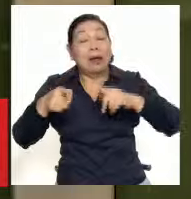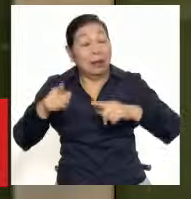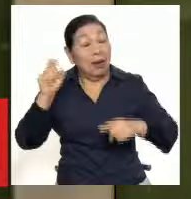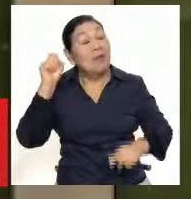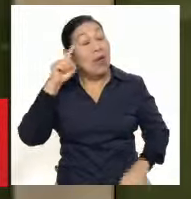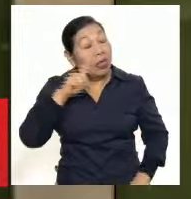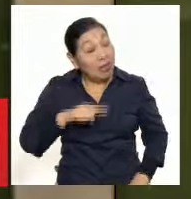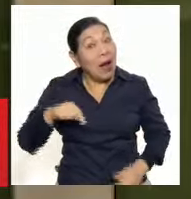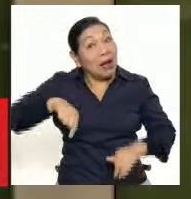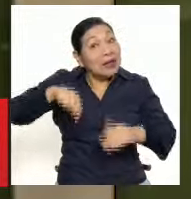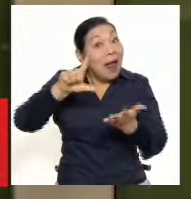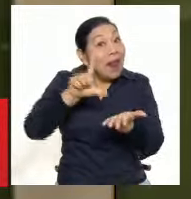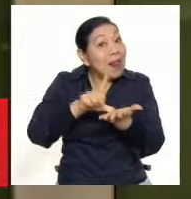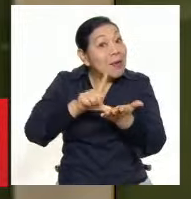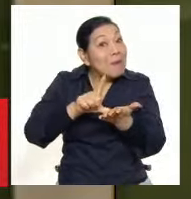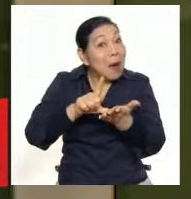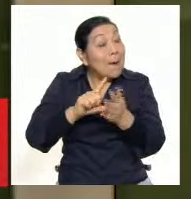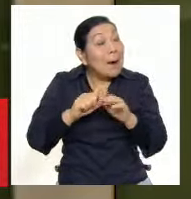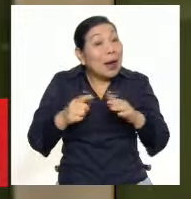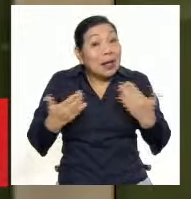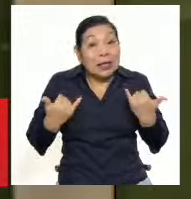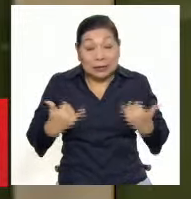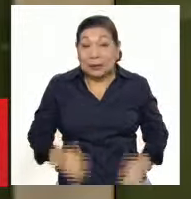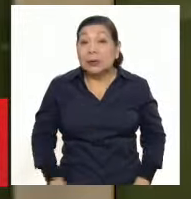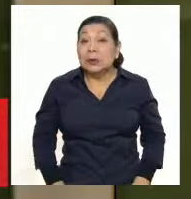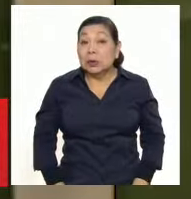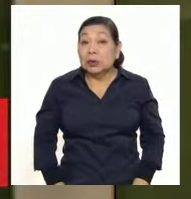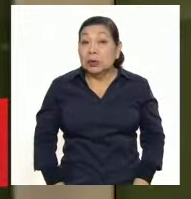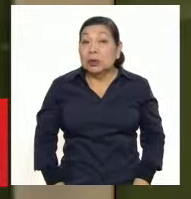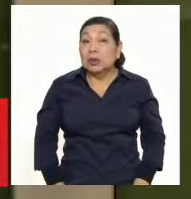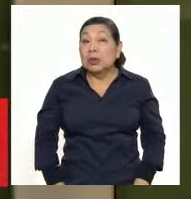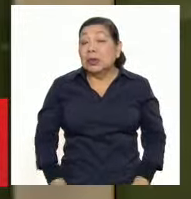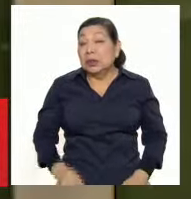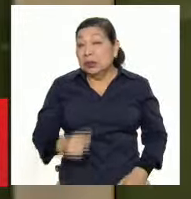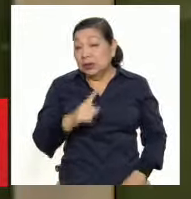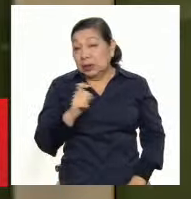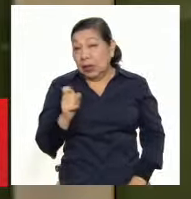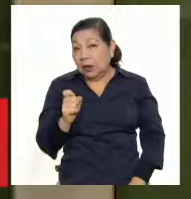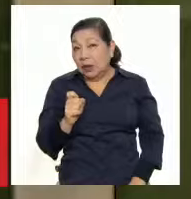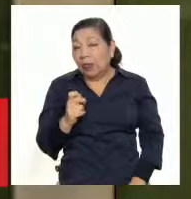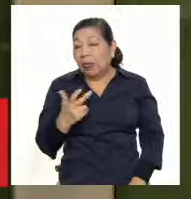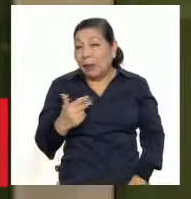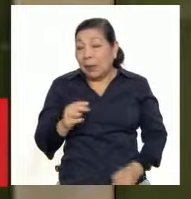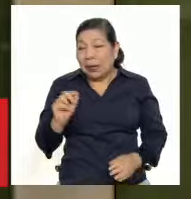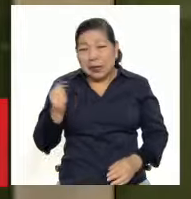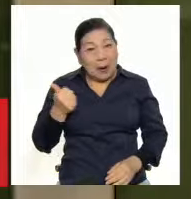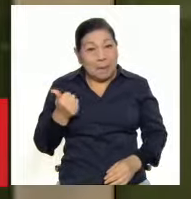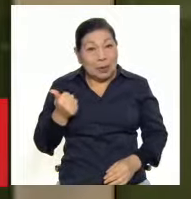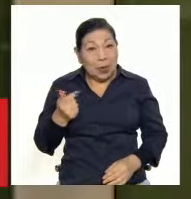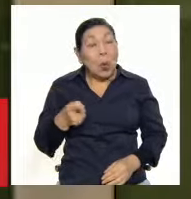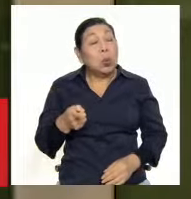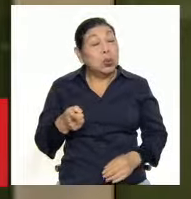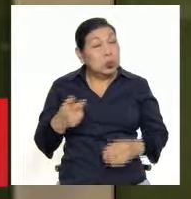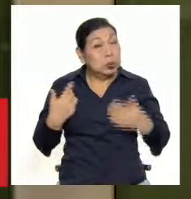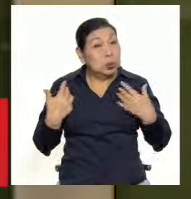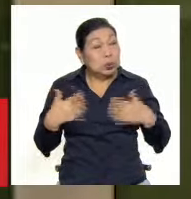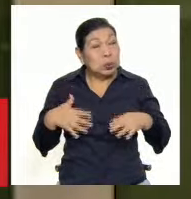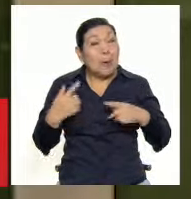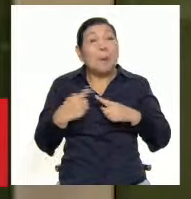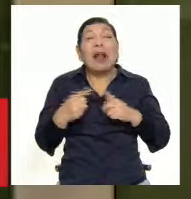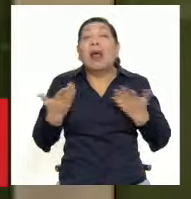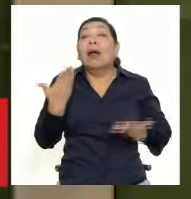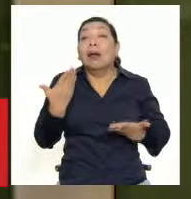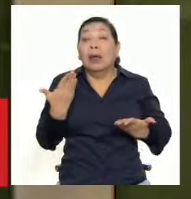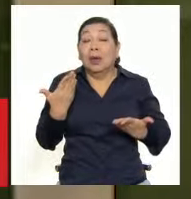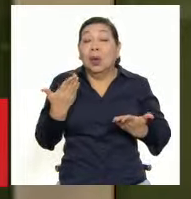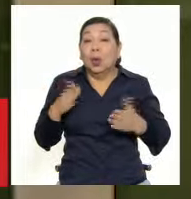crítico, porque la aceleración que se ha registrado ha sido del orden de 110 centímetros por segundo, y eso ya es suficiente como para generar